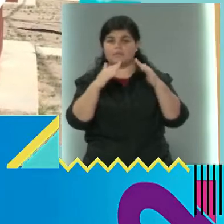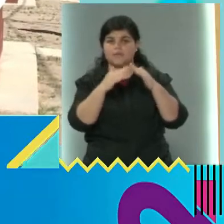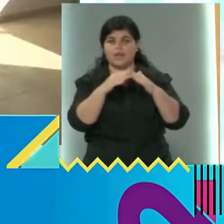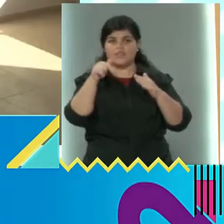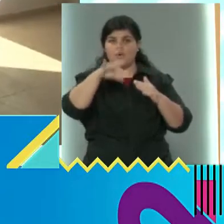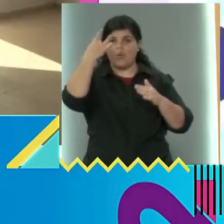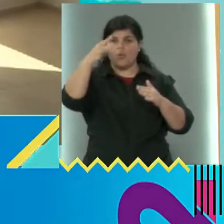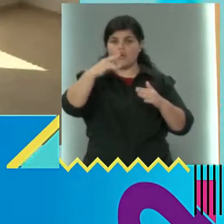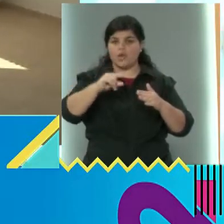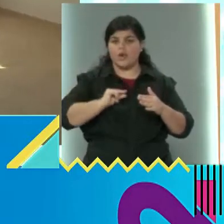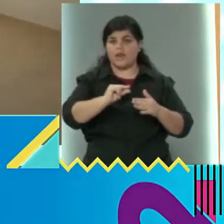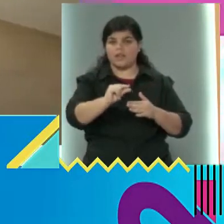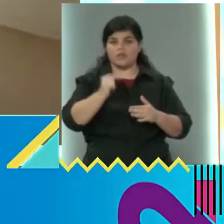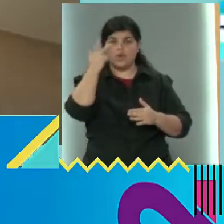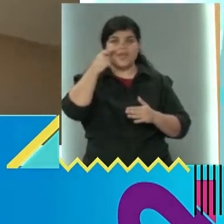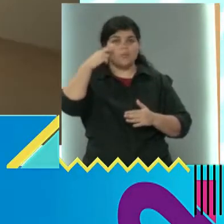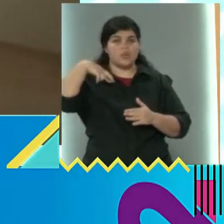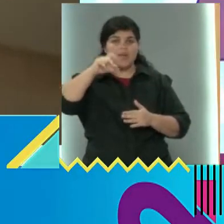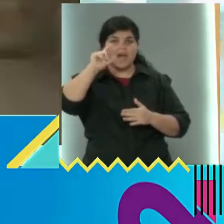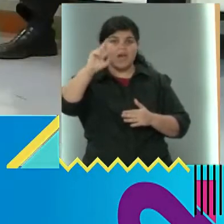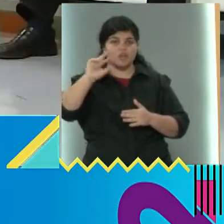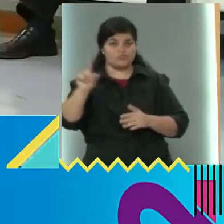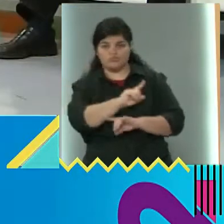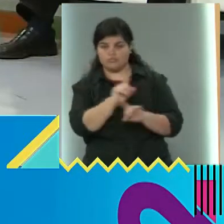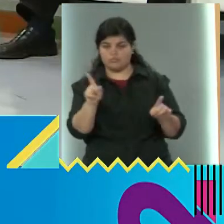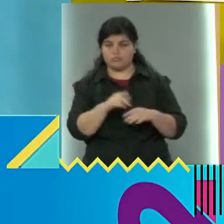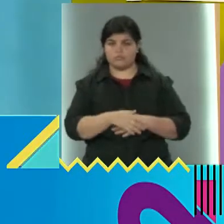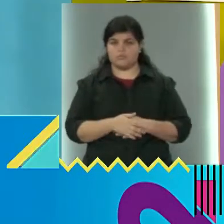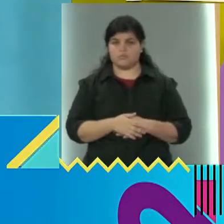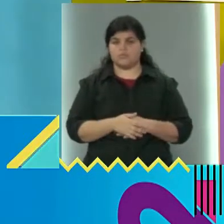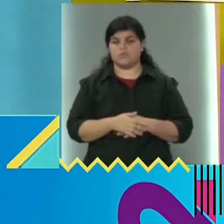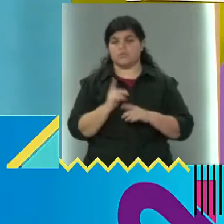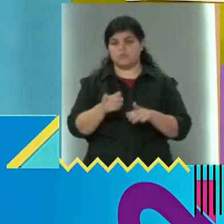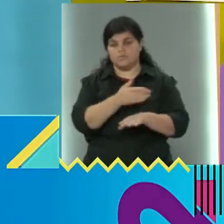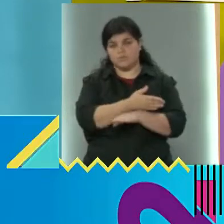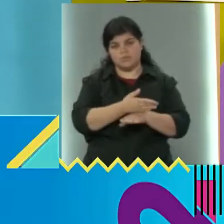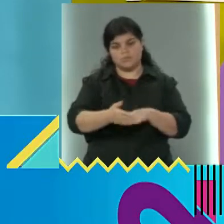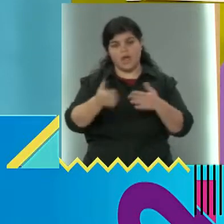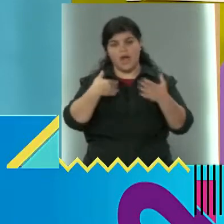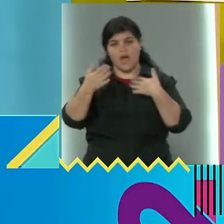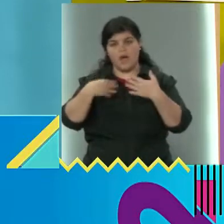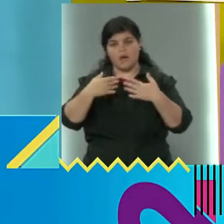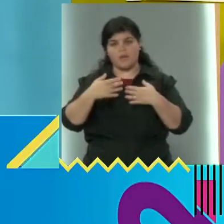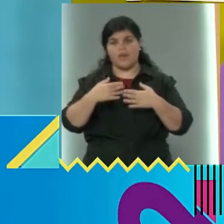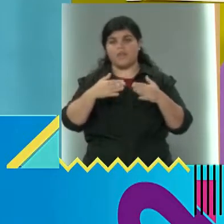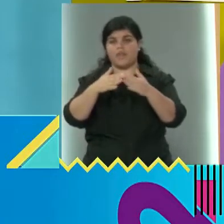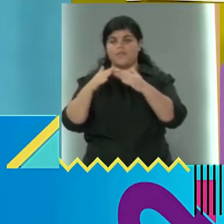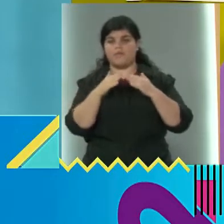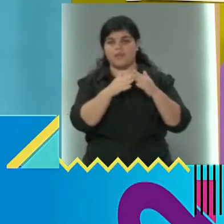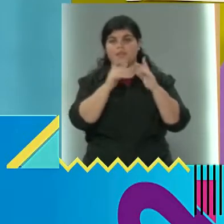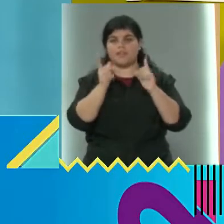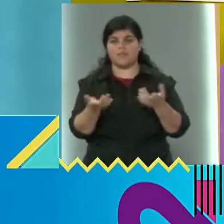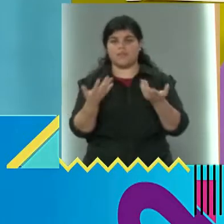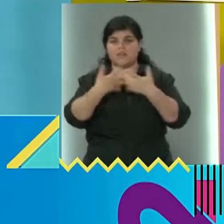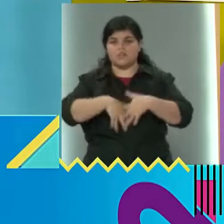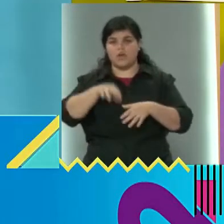crédito hipotecario. Y después sí, por supuesto. Vamos a continuar hablando acerca de la vivienda, de las políticas públicas en relación a vivienda, el